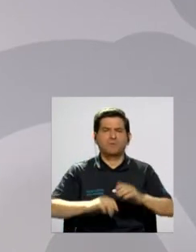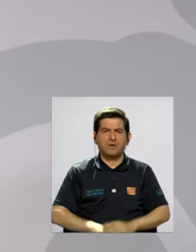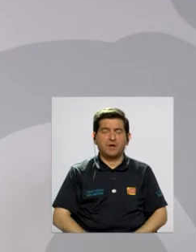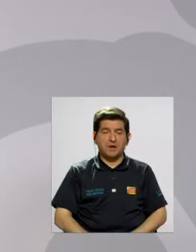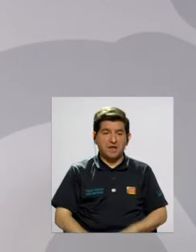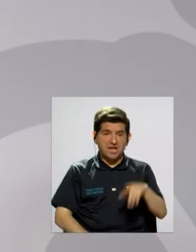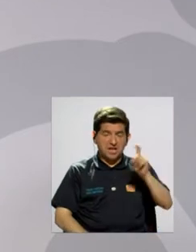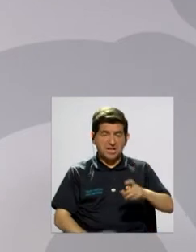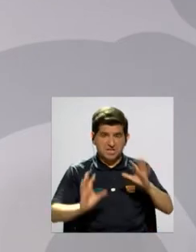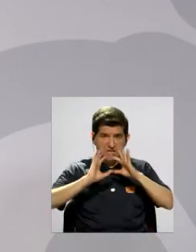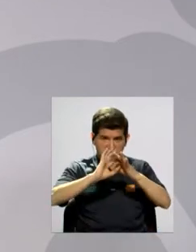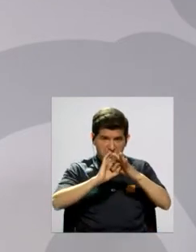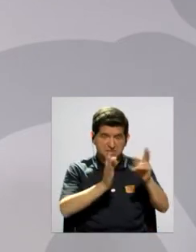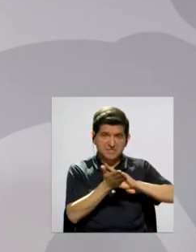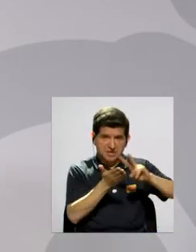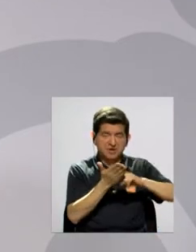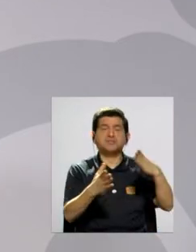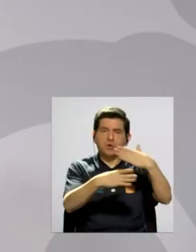tenga que unirse como Liberación se une.